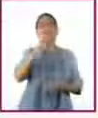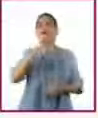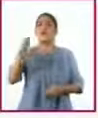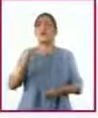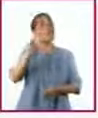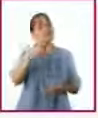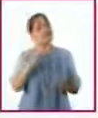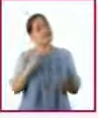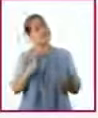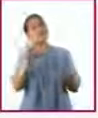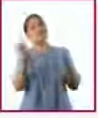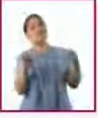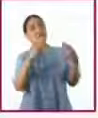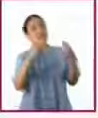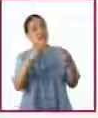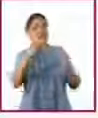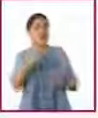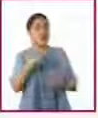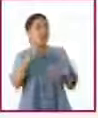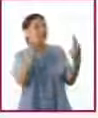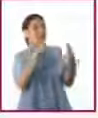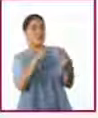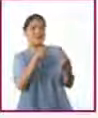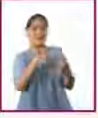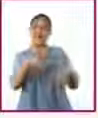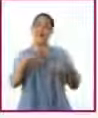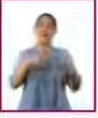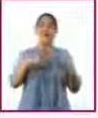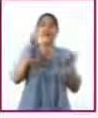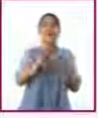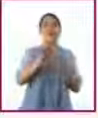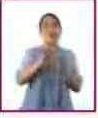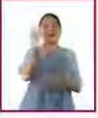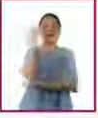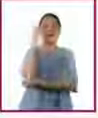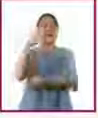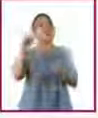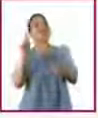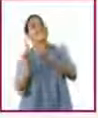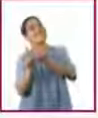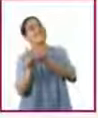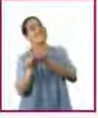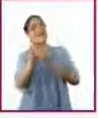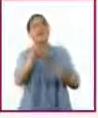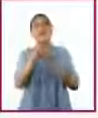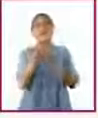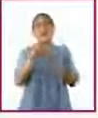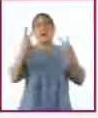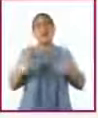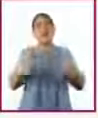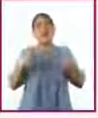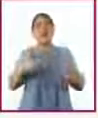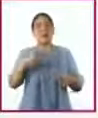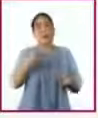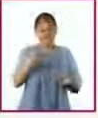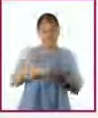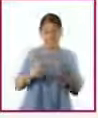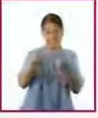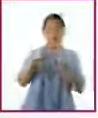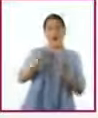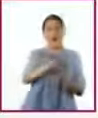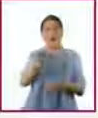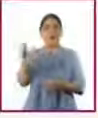mirado. Yo la miré. Estaba horcajada sobre la rama del árbol, como otra persona que no fuera yo misma.